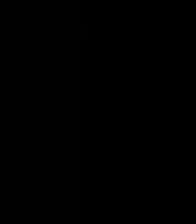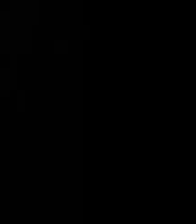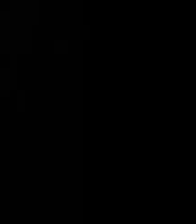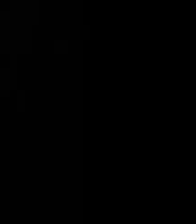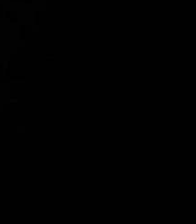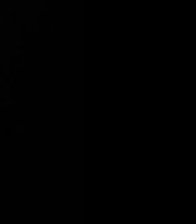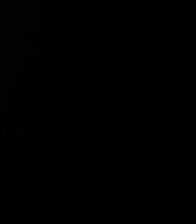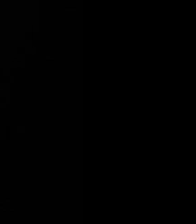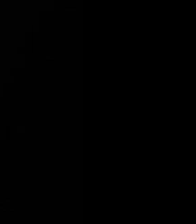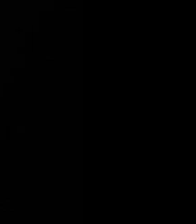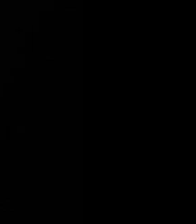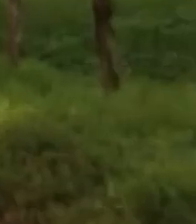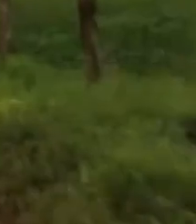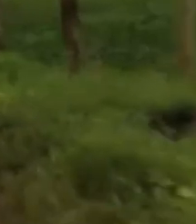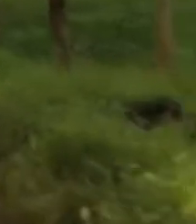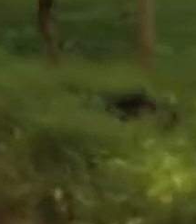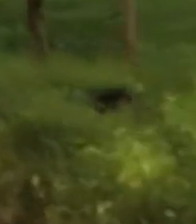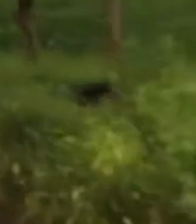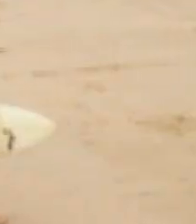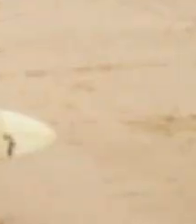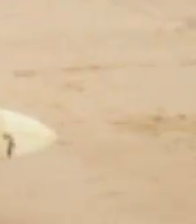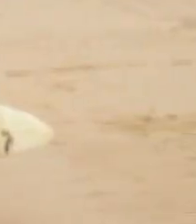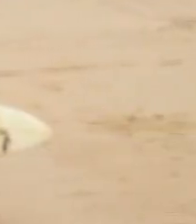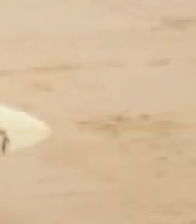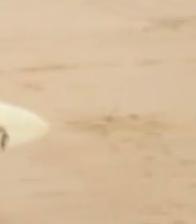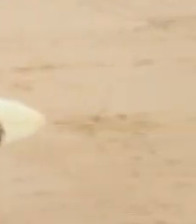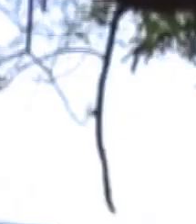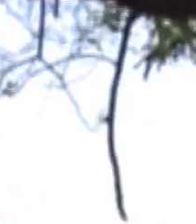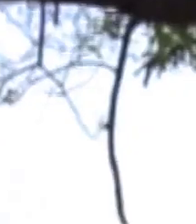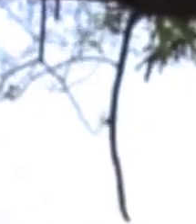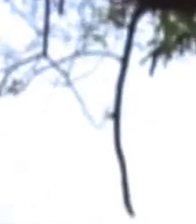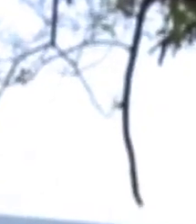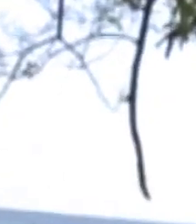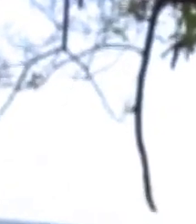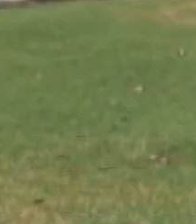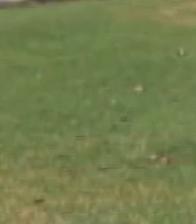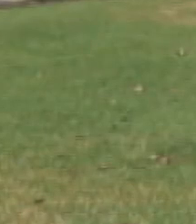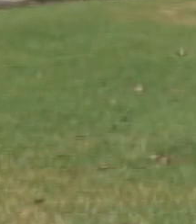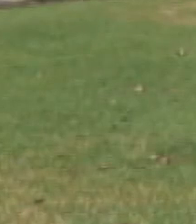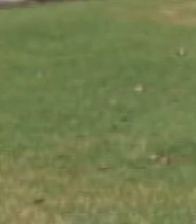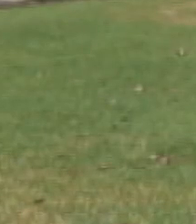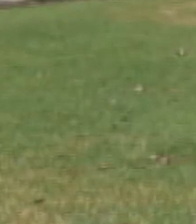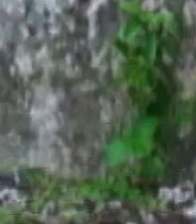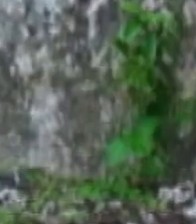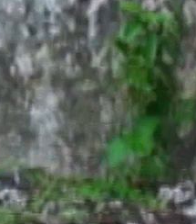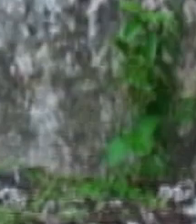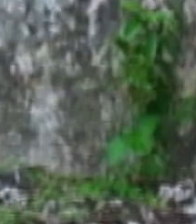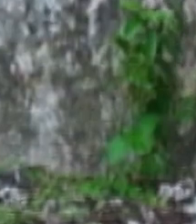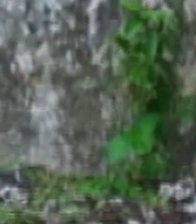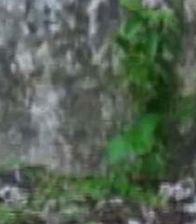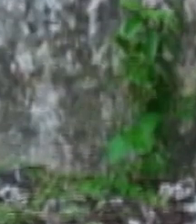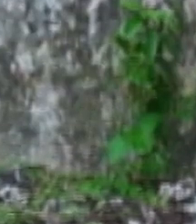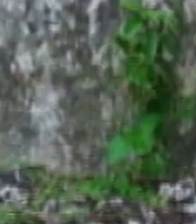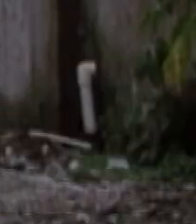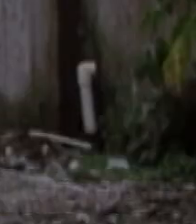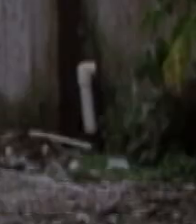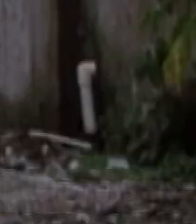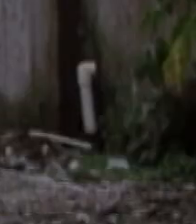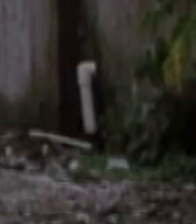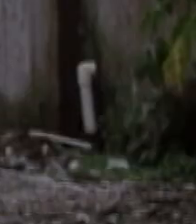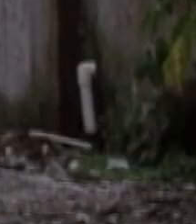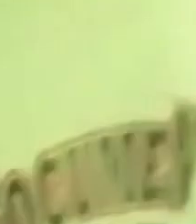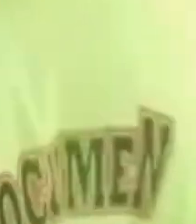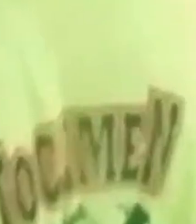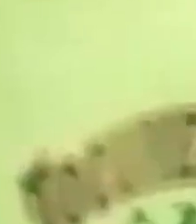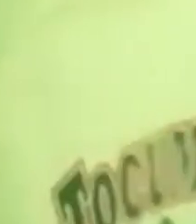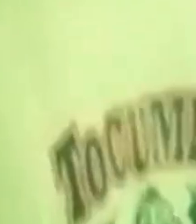la farándula. Las sensaciones de calma. Me sentí conectada a través de la misma historia. Y la cultura de paz. Cuando te metes